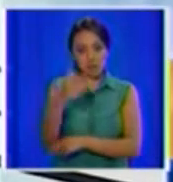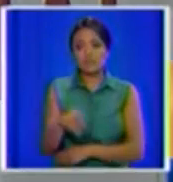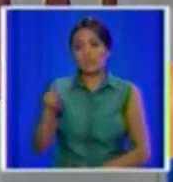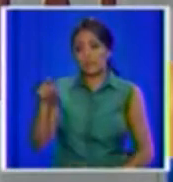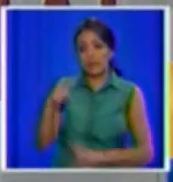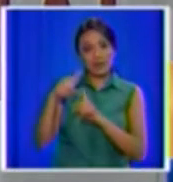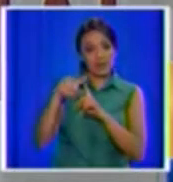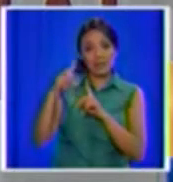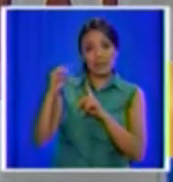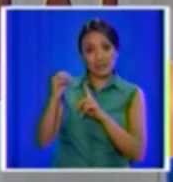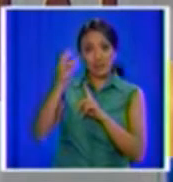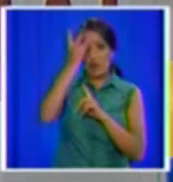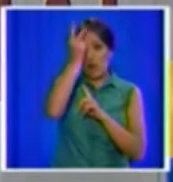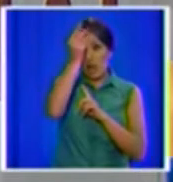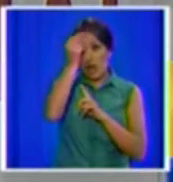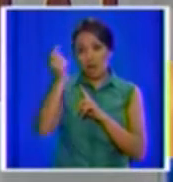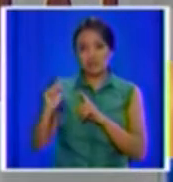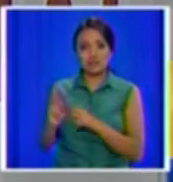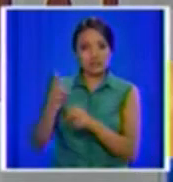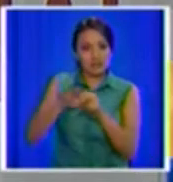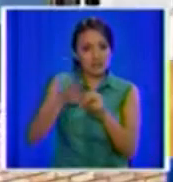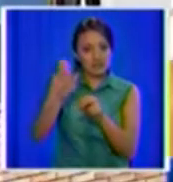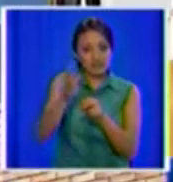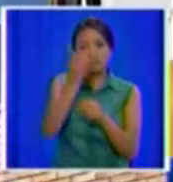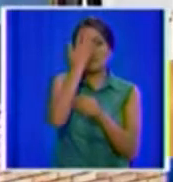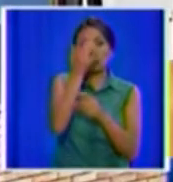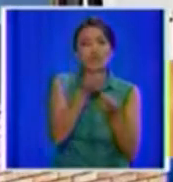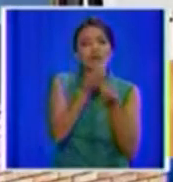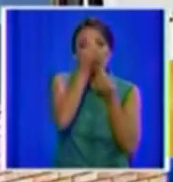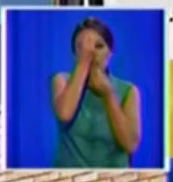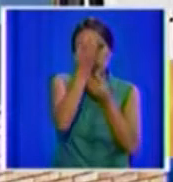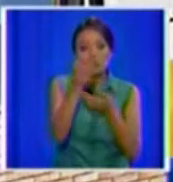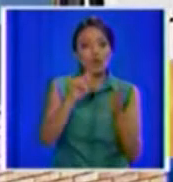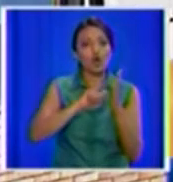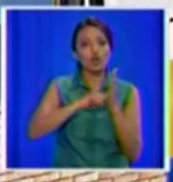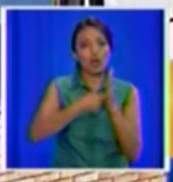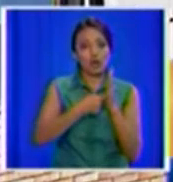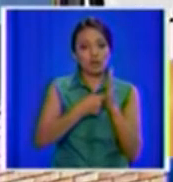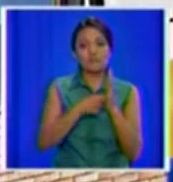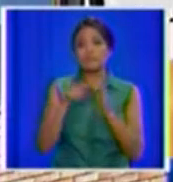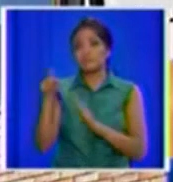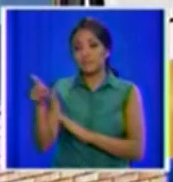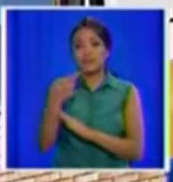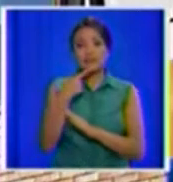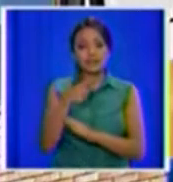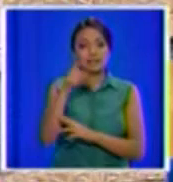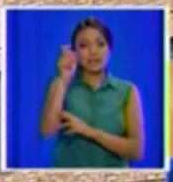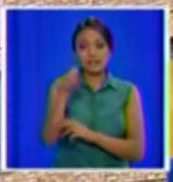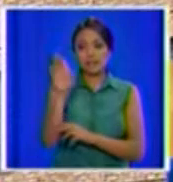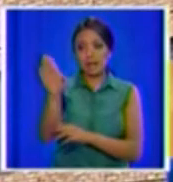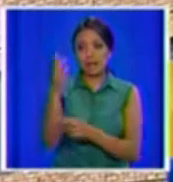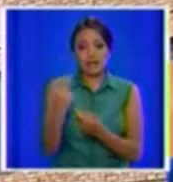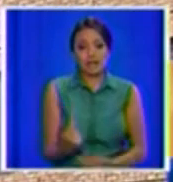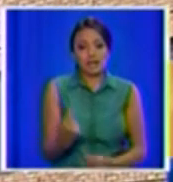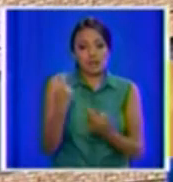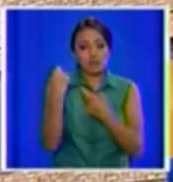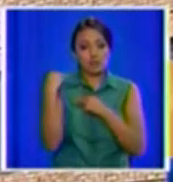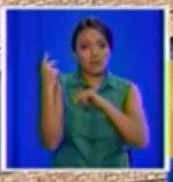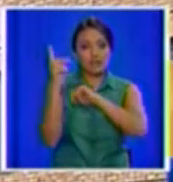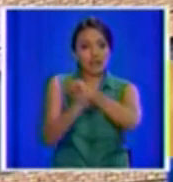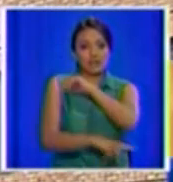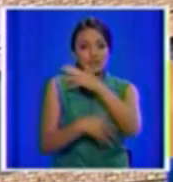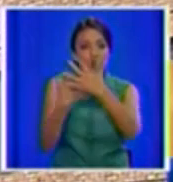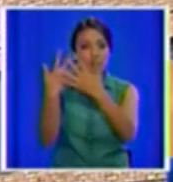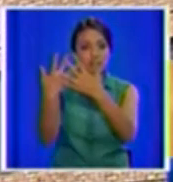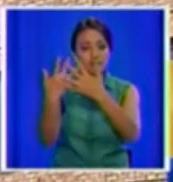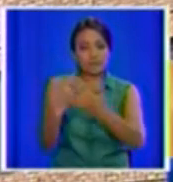es accionista, debido a un informe de Contraloría que determinó indicios de responsabilidad penal. El